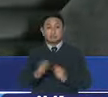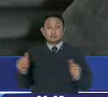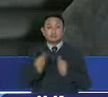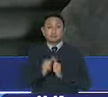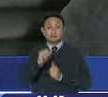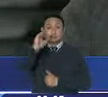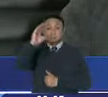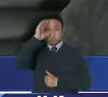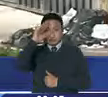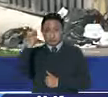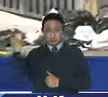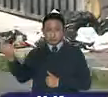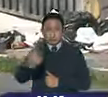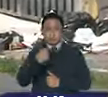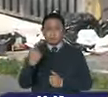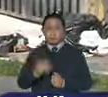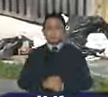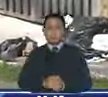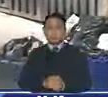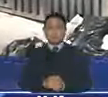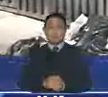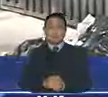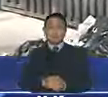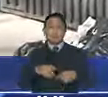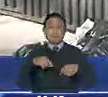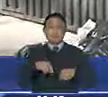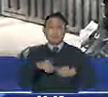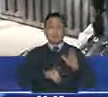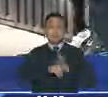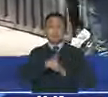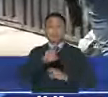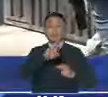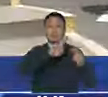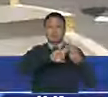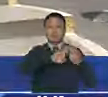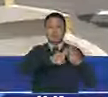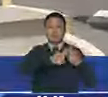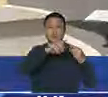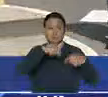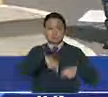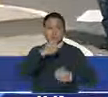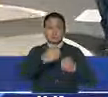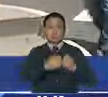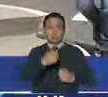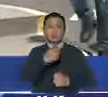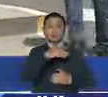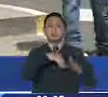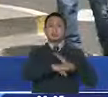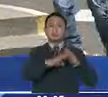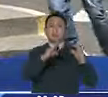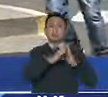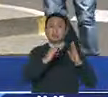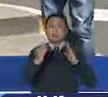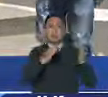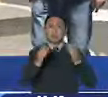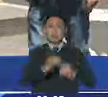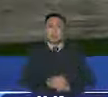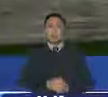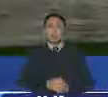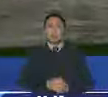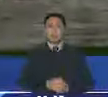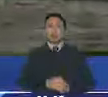de Policía Nacional. Además, en el desarrollo del censo presencial se detectaron algunos problemas en viviendas temporales o desocupadas.